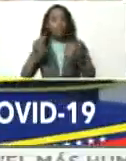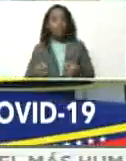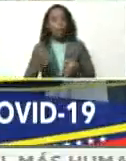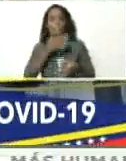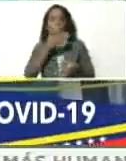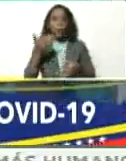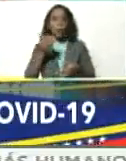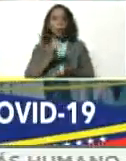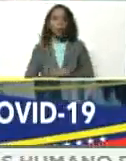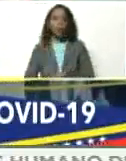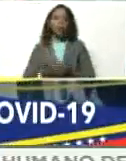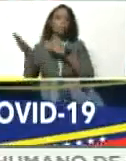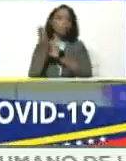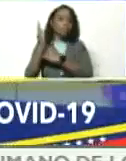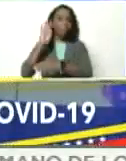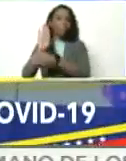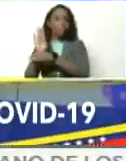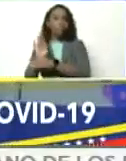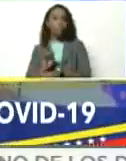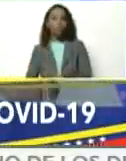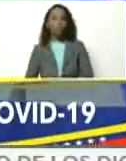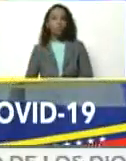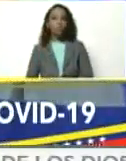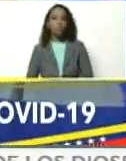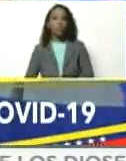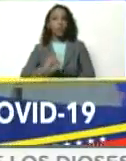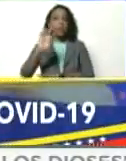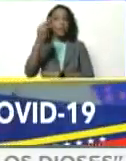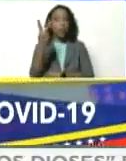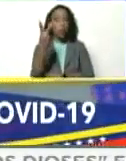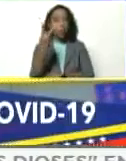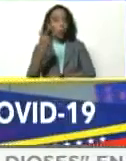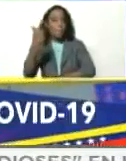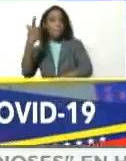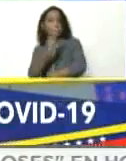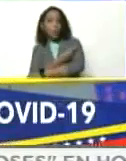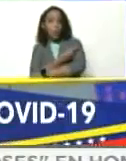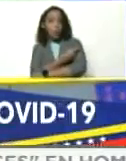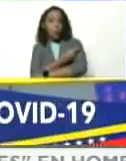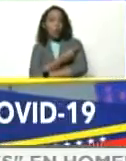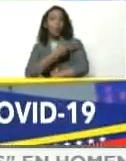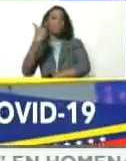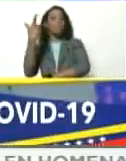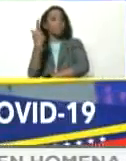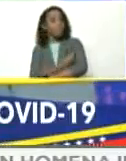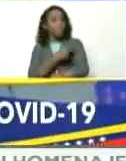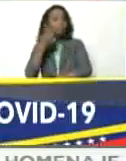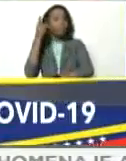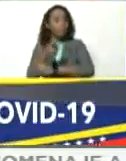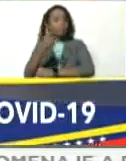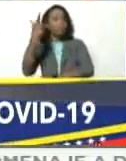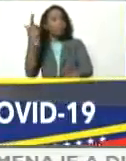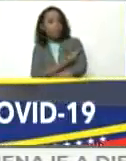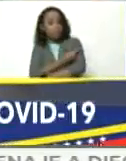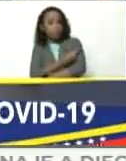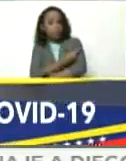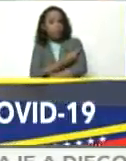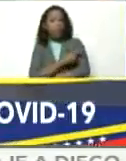mejor, cuidarse. Segundo, vacunarse. Vacunarse,